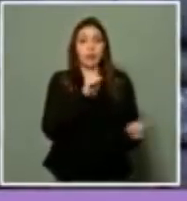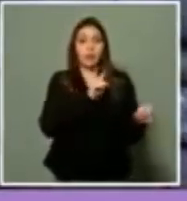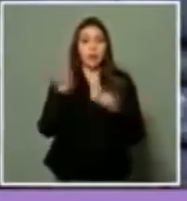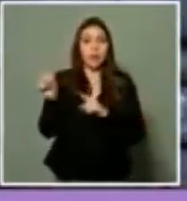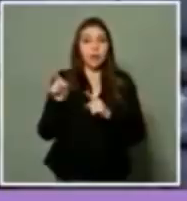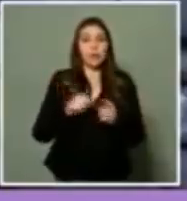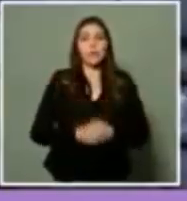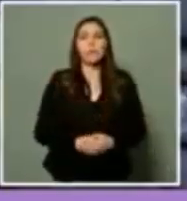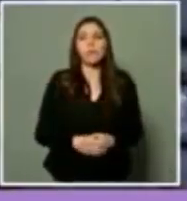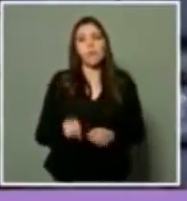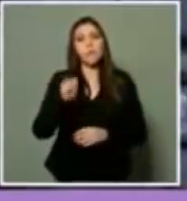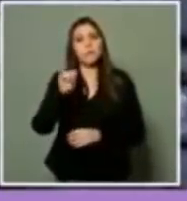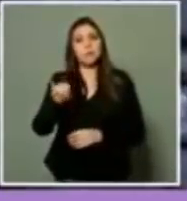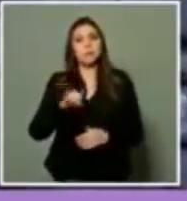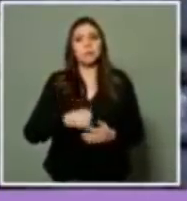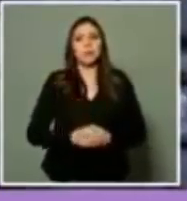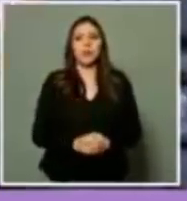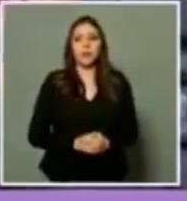Sí.